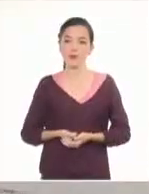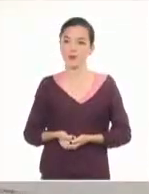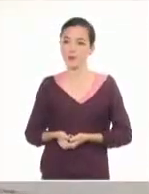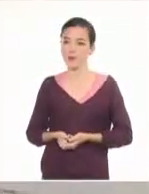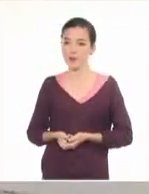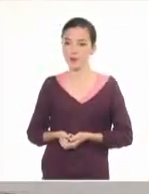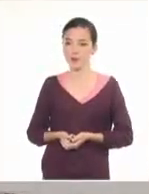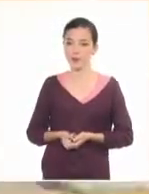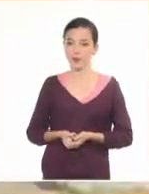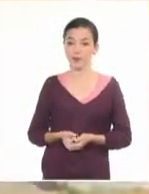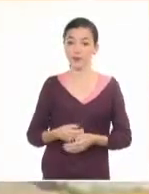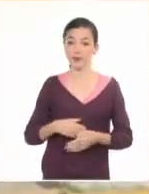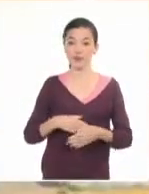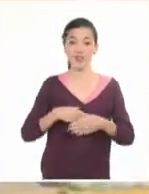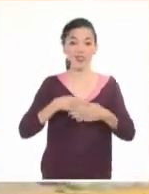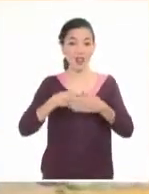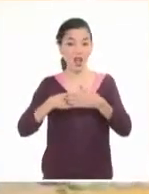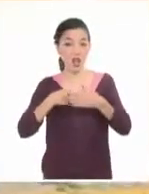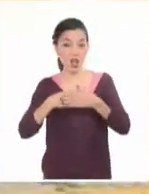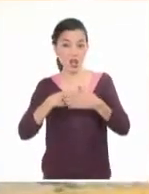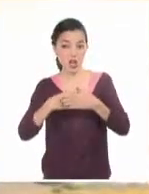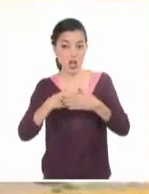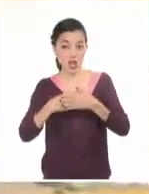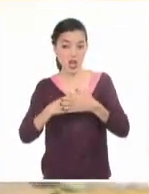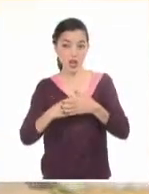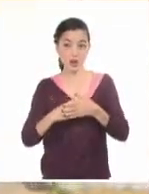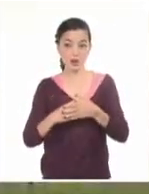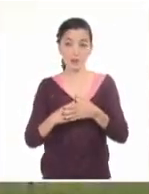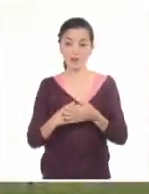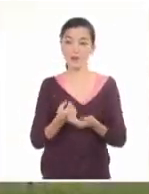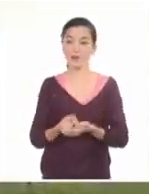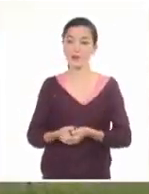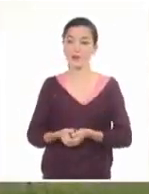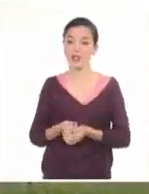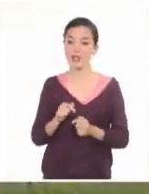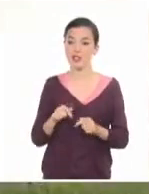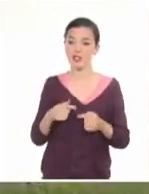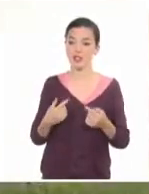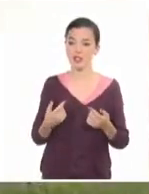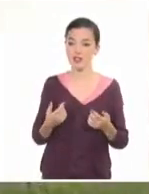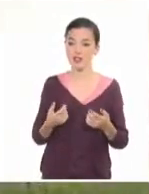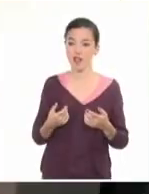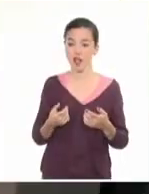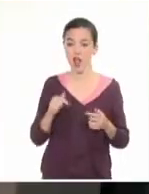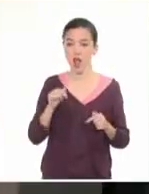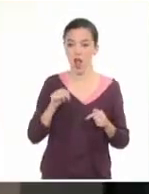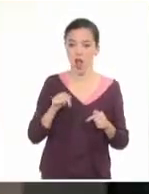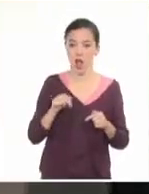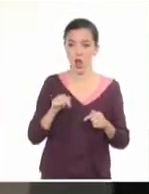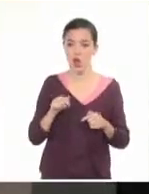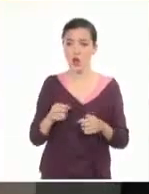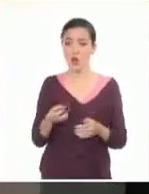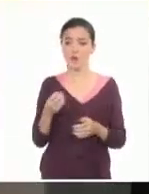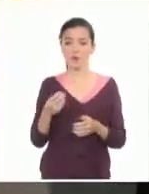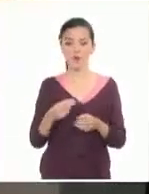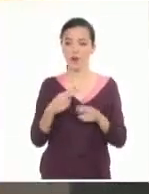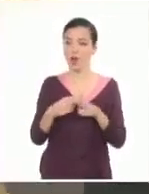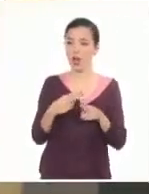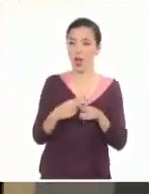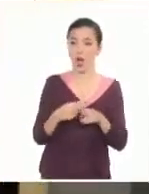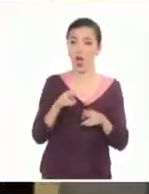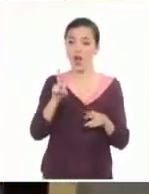reciclaje que lograron la condición de vanguardia nacional fueron la de materias primas de Pinar del Río, la de